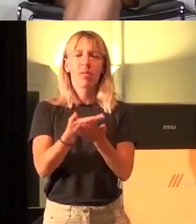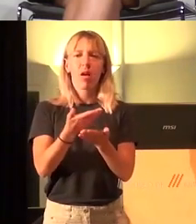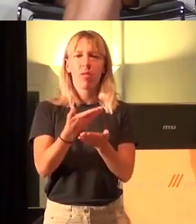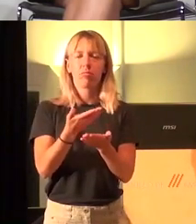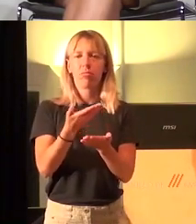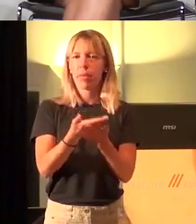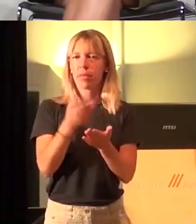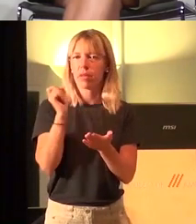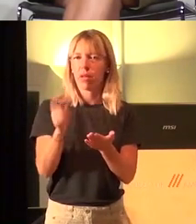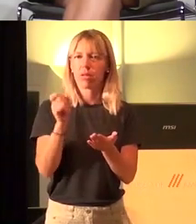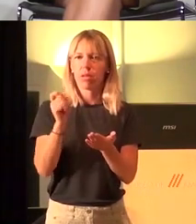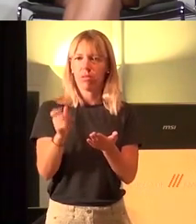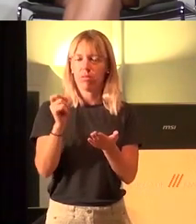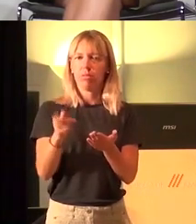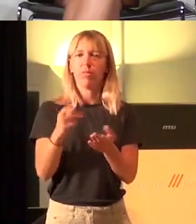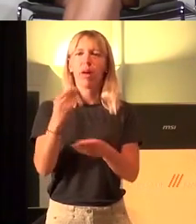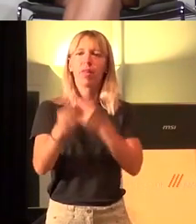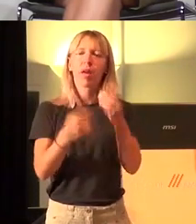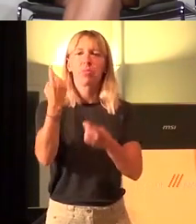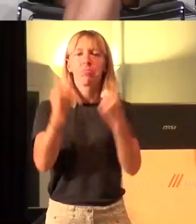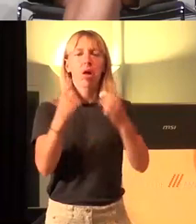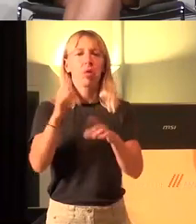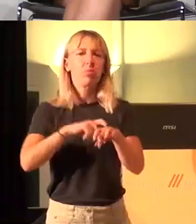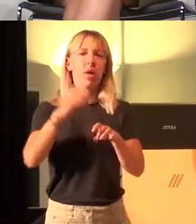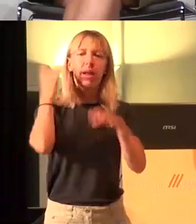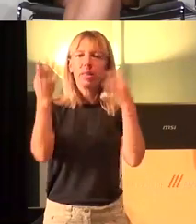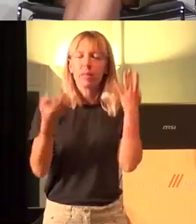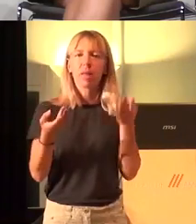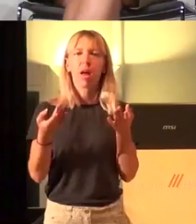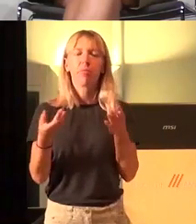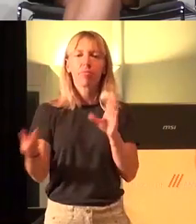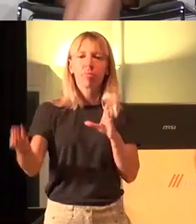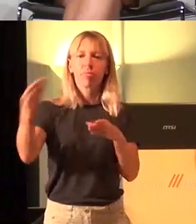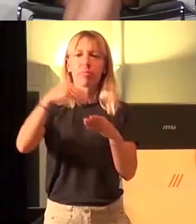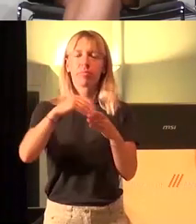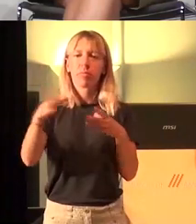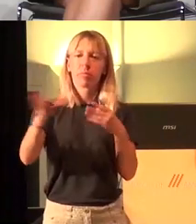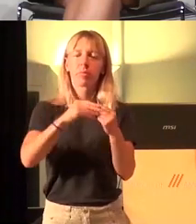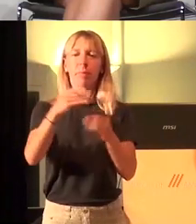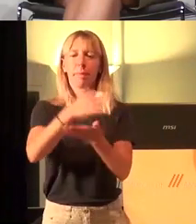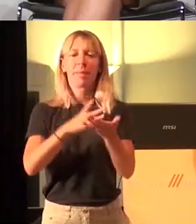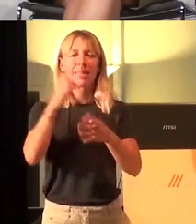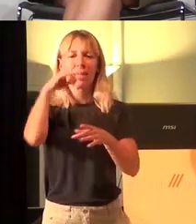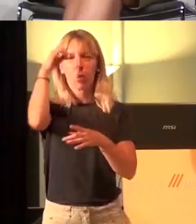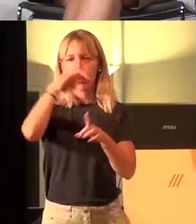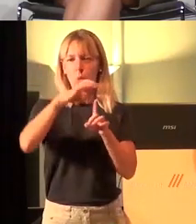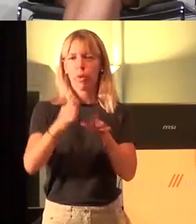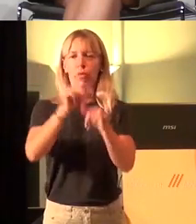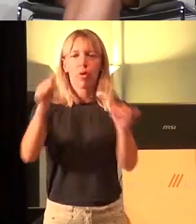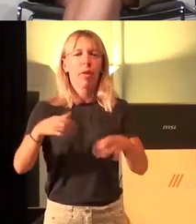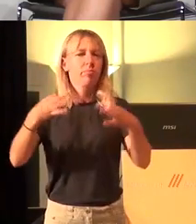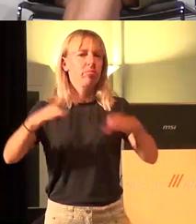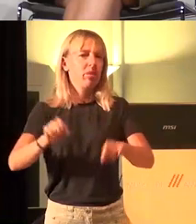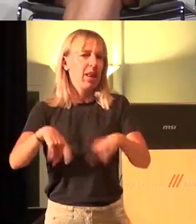era una demanda habitual, ¿no? Cada vez que hacíamos algún tipo de actividad, implementar la parte cultural de una manera pues lo más